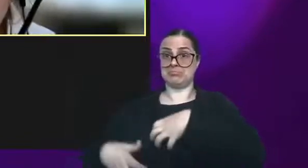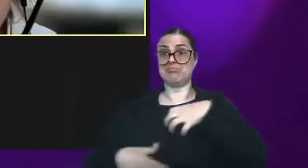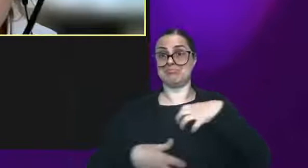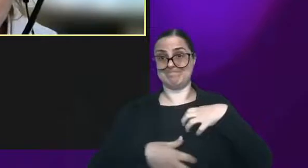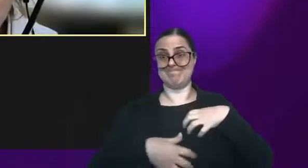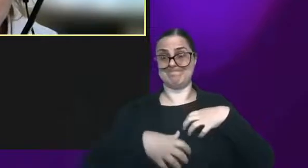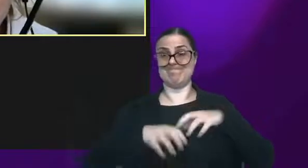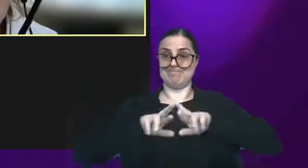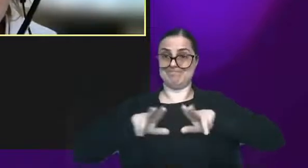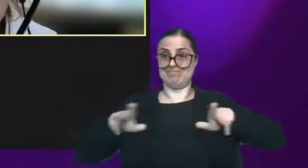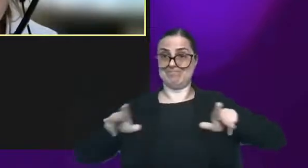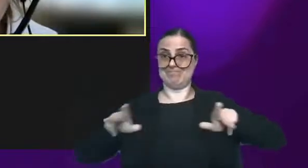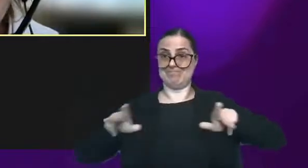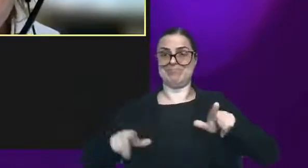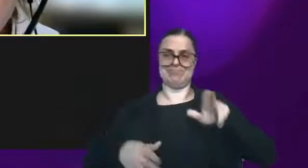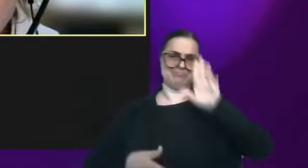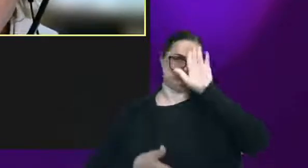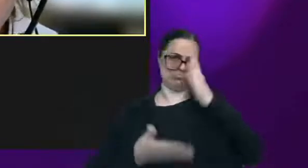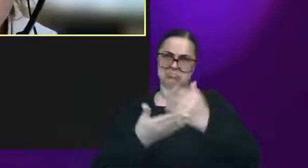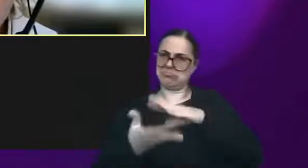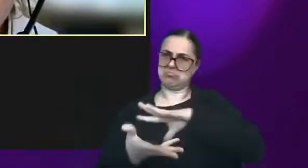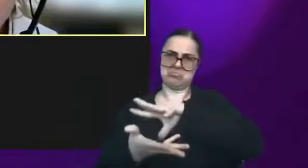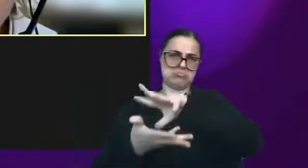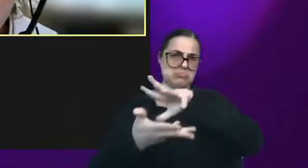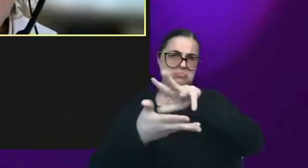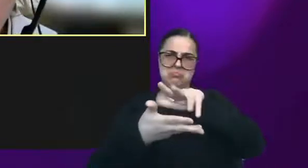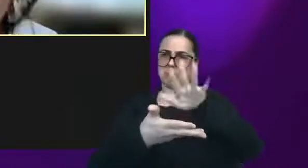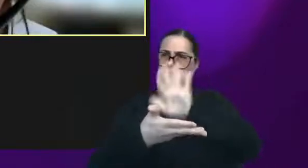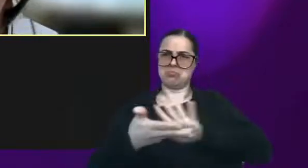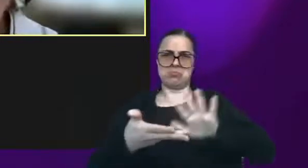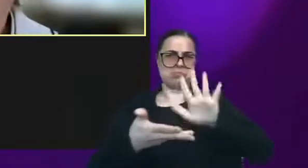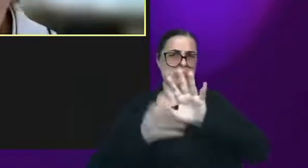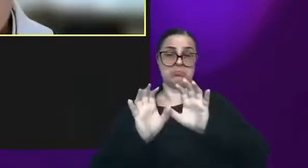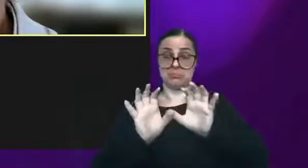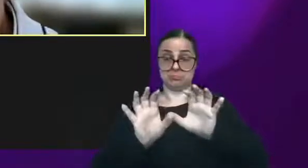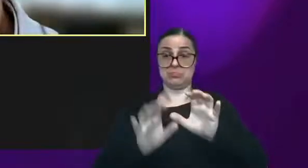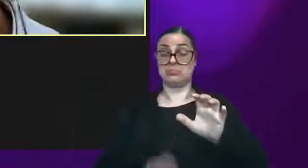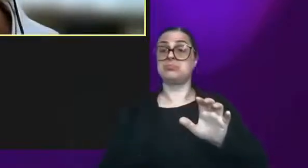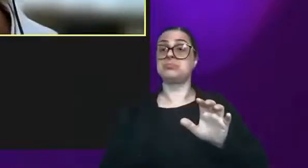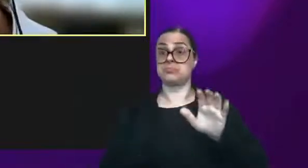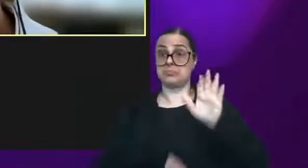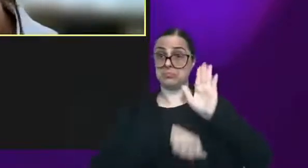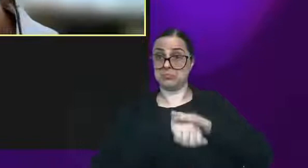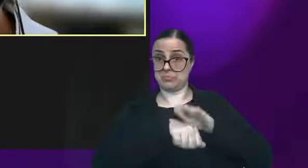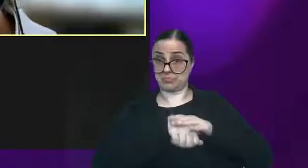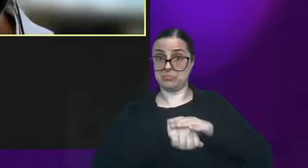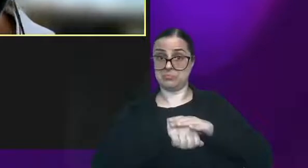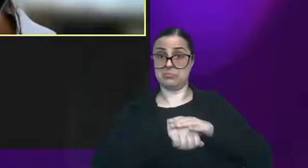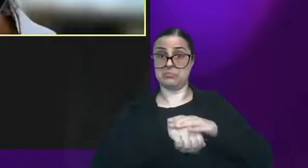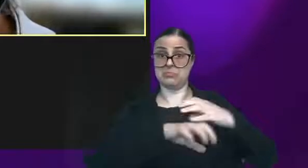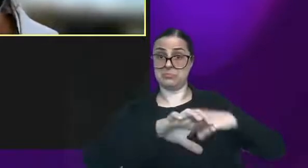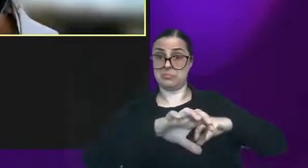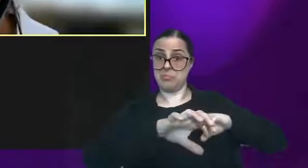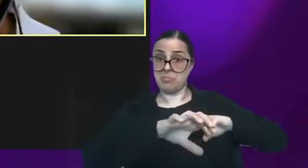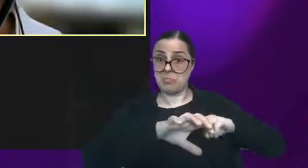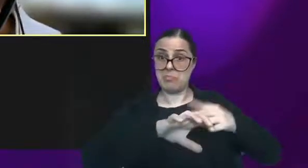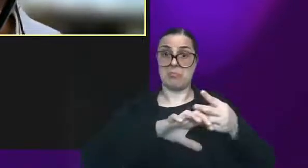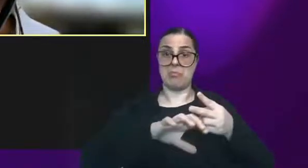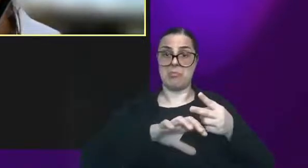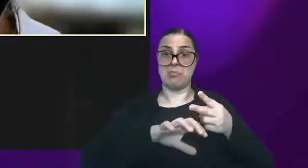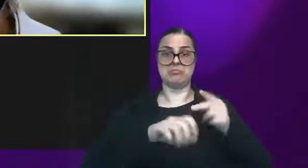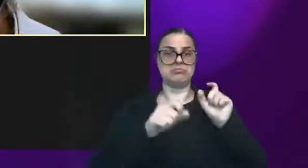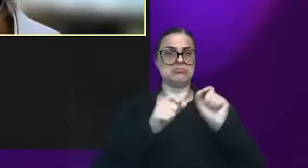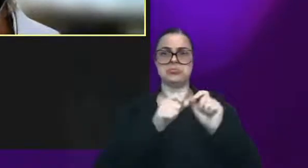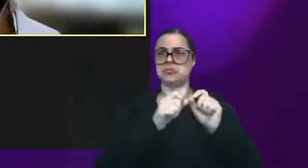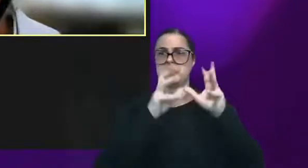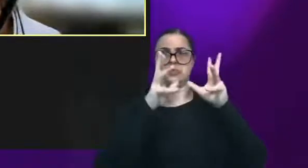¿no? Nosotros trasplantes por NET no hacemos muchos en el año, digamos, de